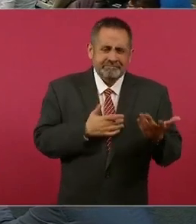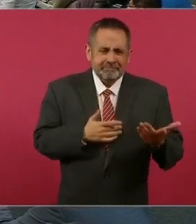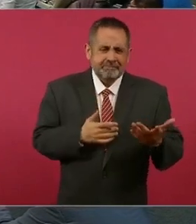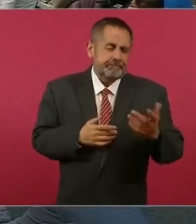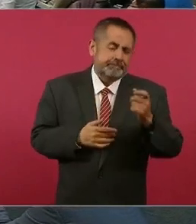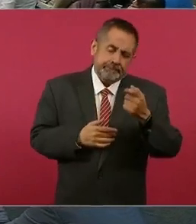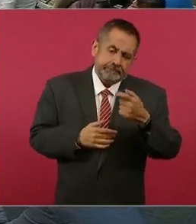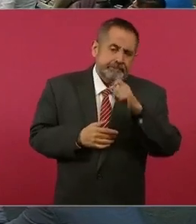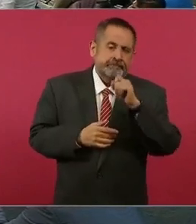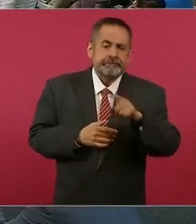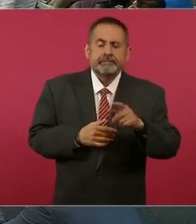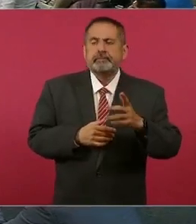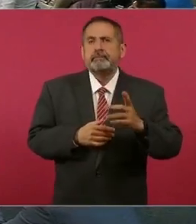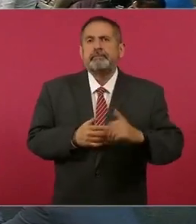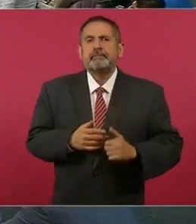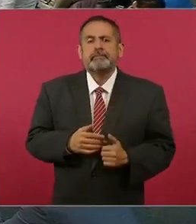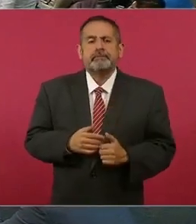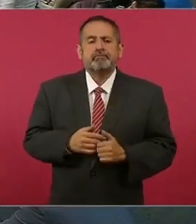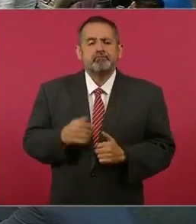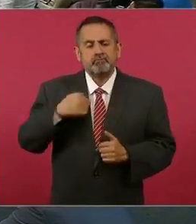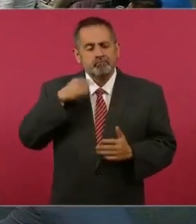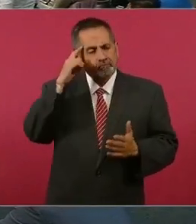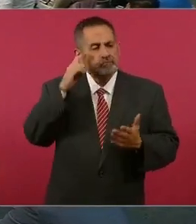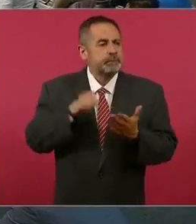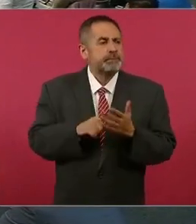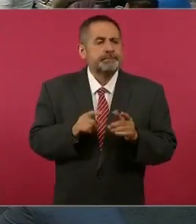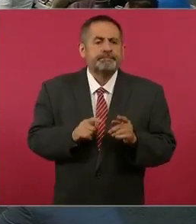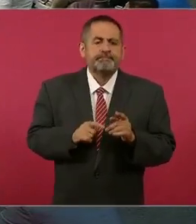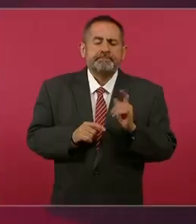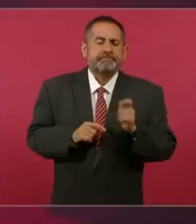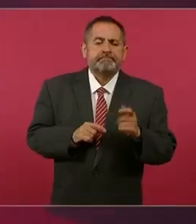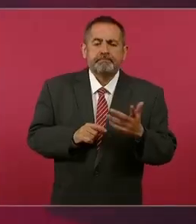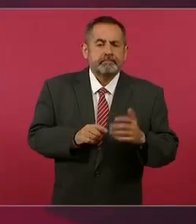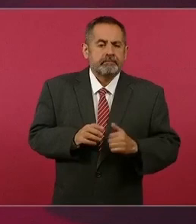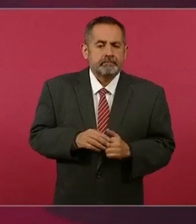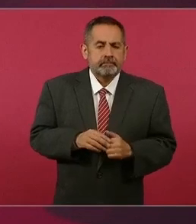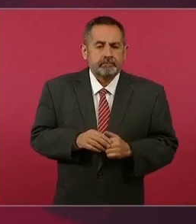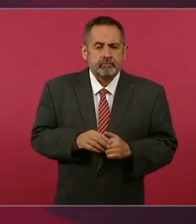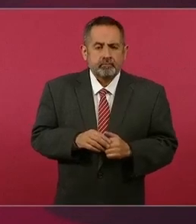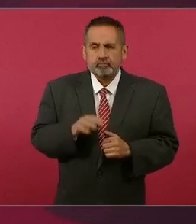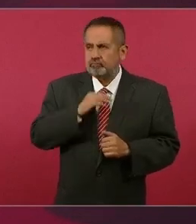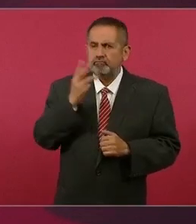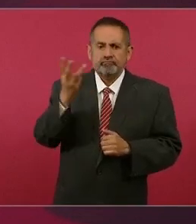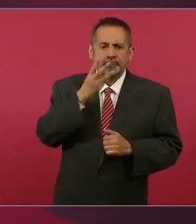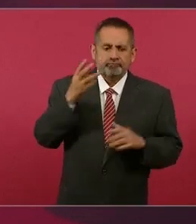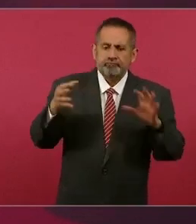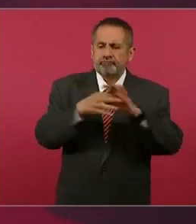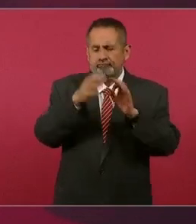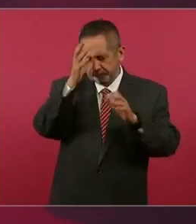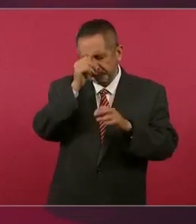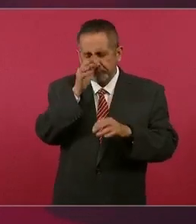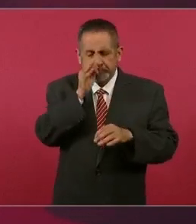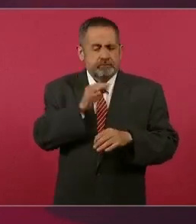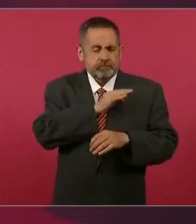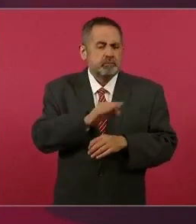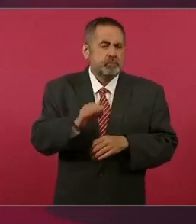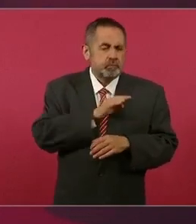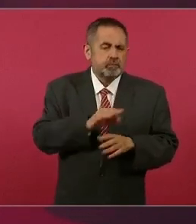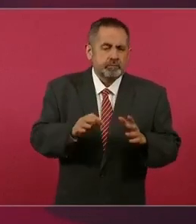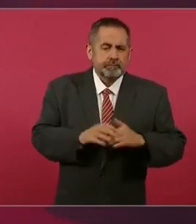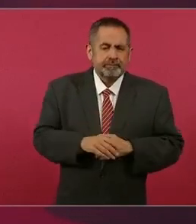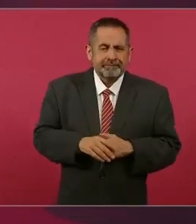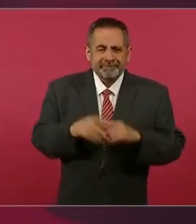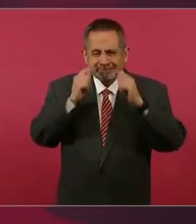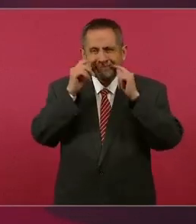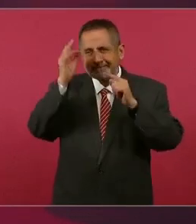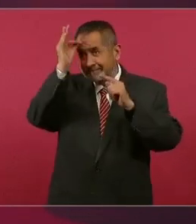Y yo creo que en esto puede lograrse un acuerdo, independientemente de la